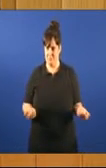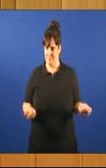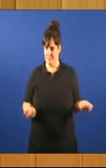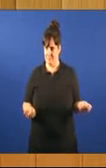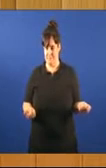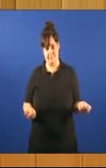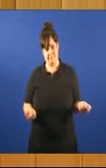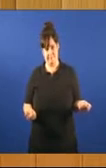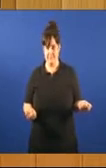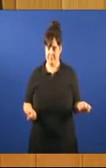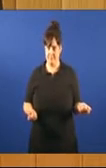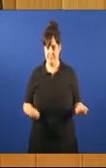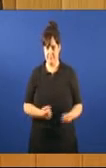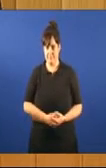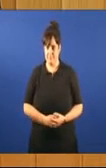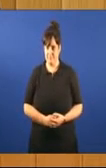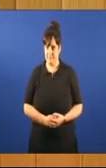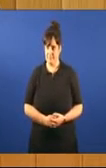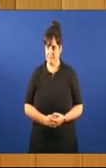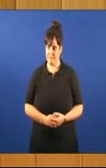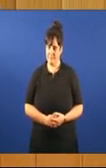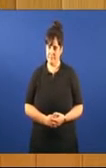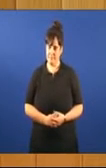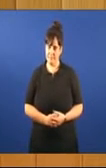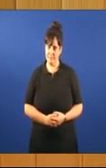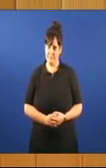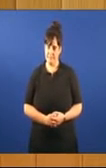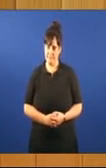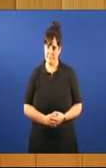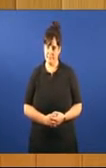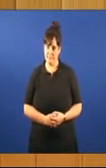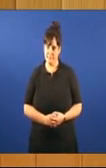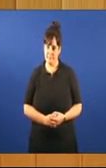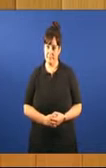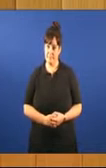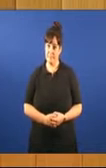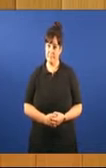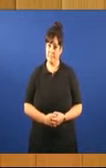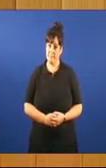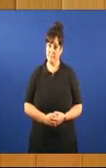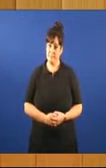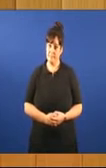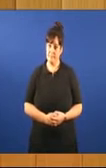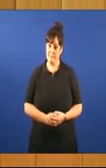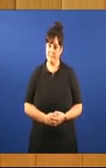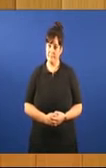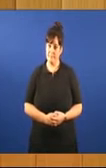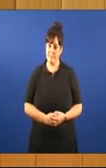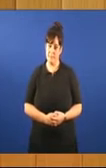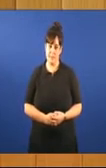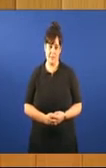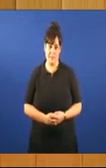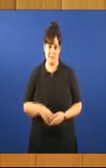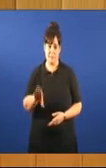Nin pedra deixaron en onde eu vivira. Sen lar, sen abrigo, morei nas